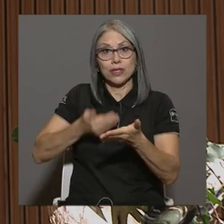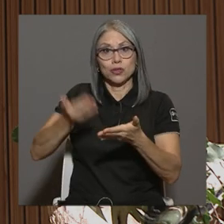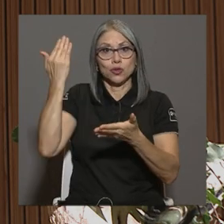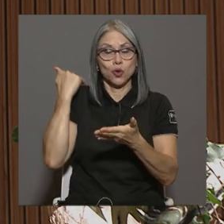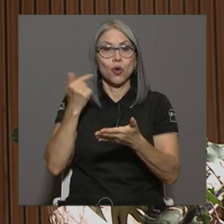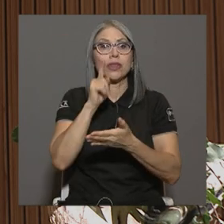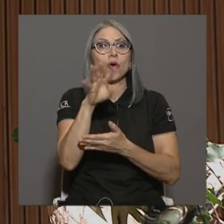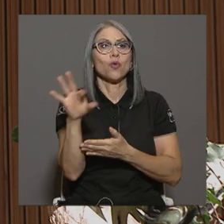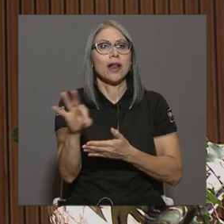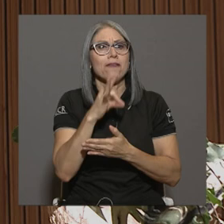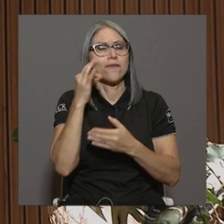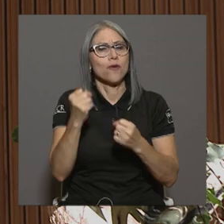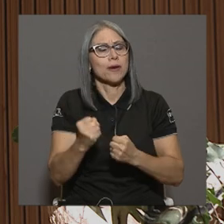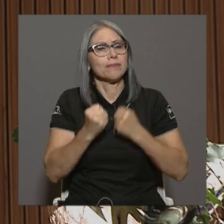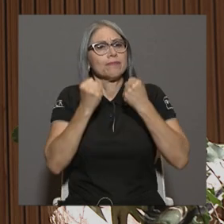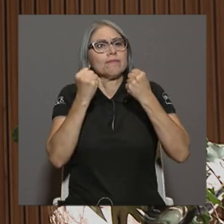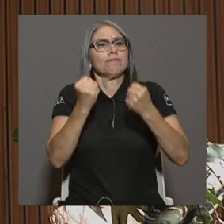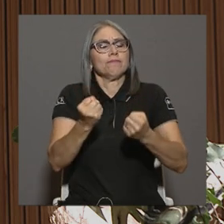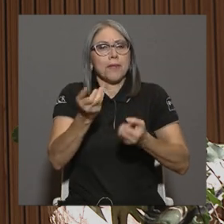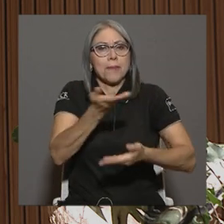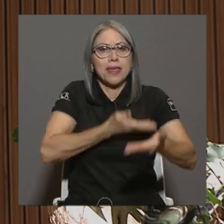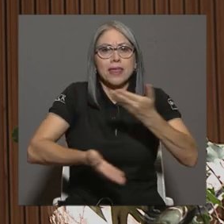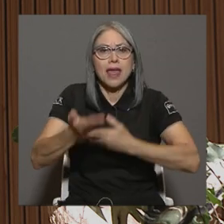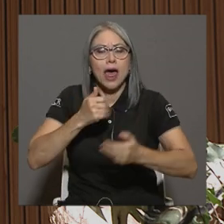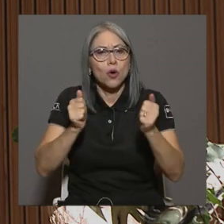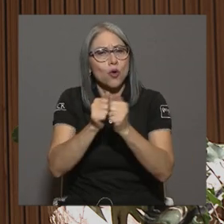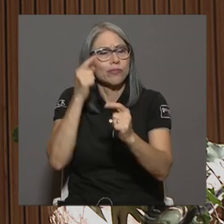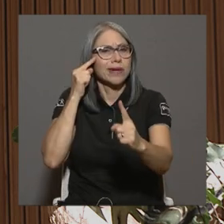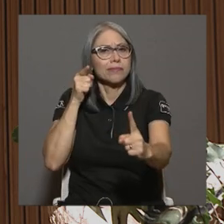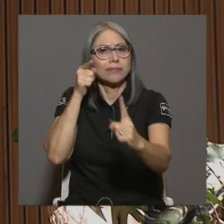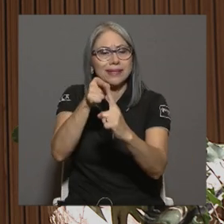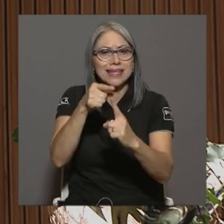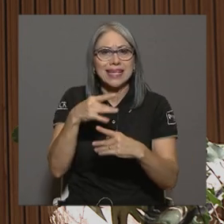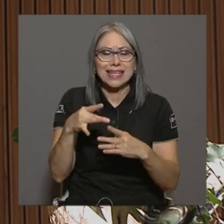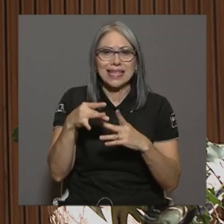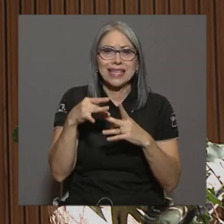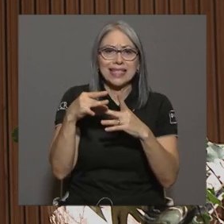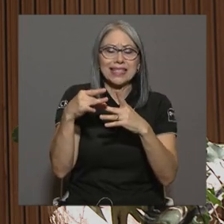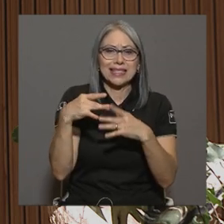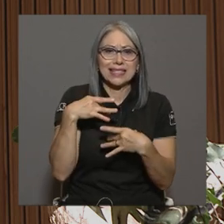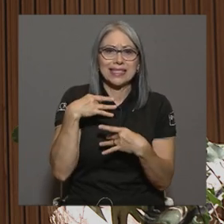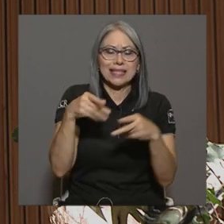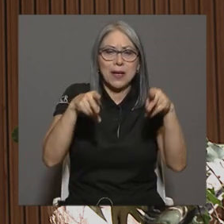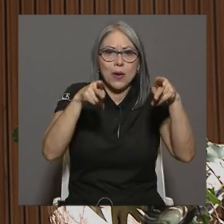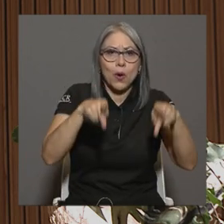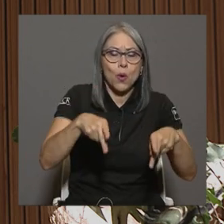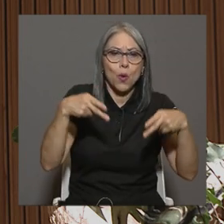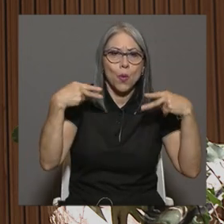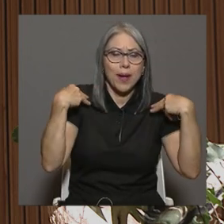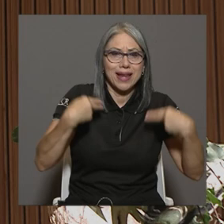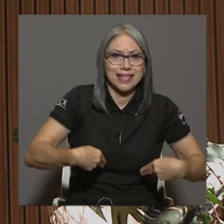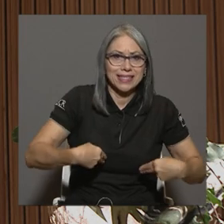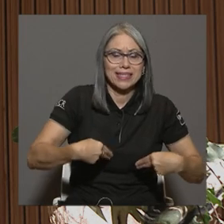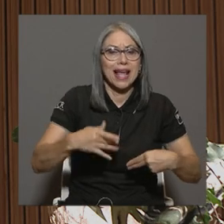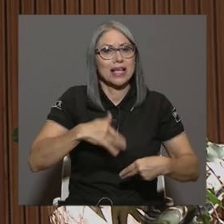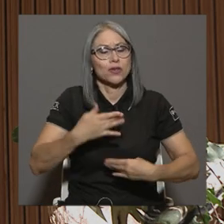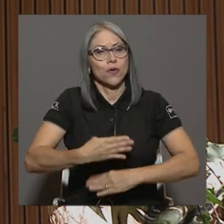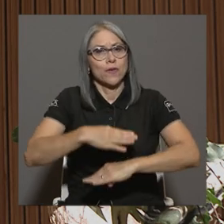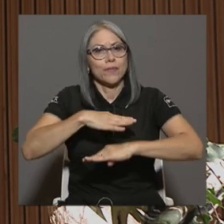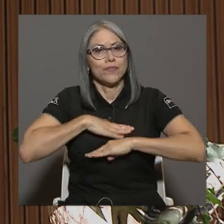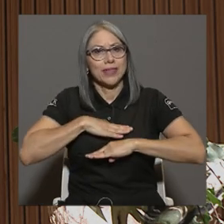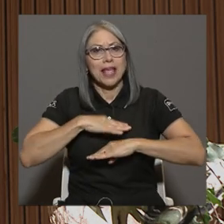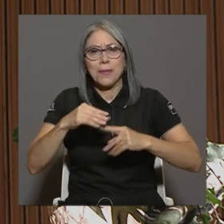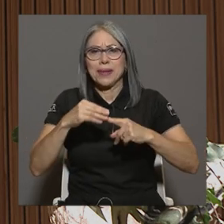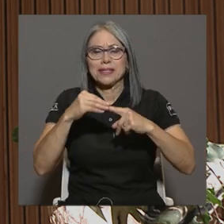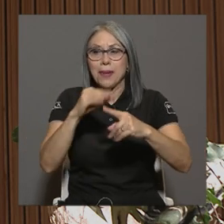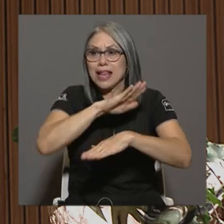forma neurálgica por un posicionamiento humanista de bienestar colectivo y anteponiendo el bienestar común por sobre